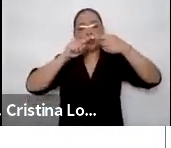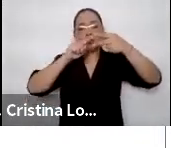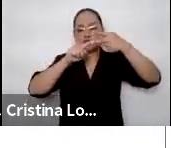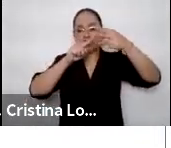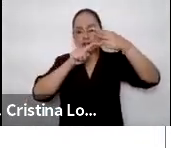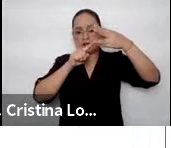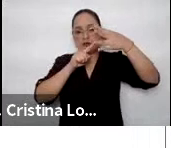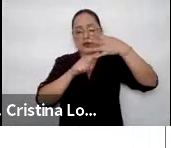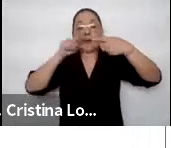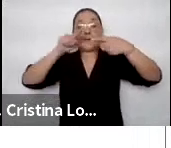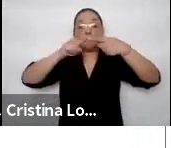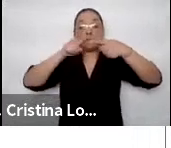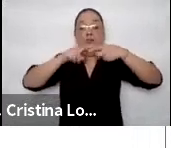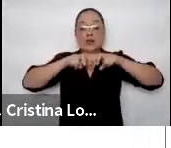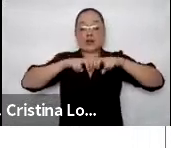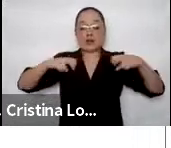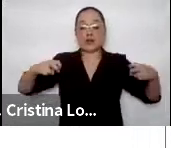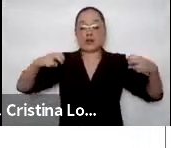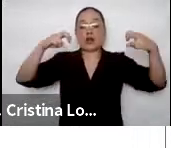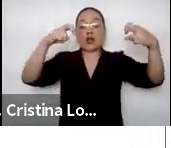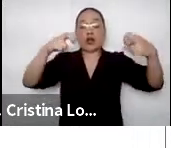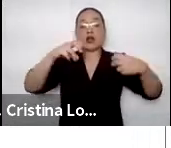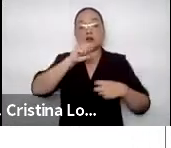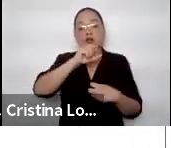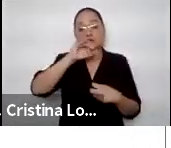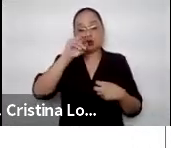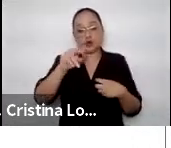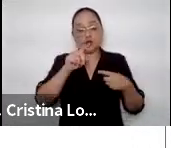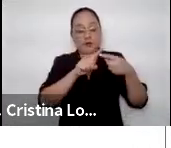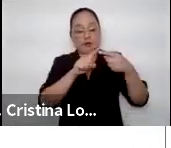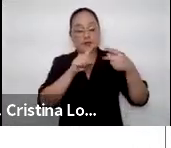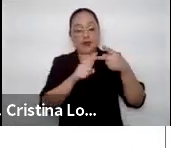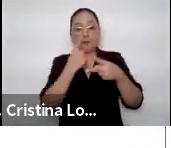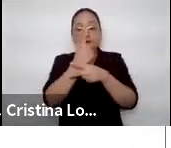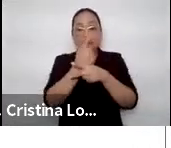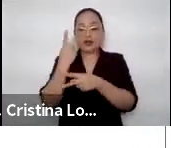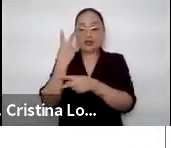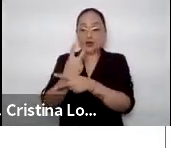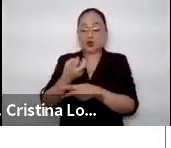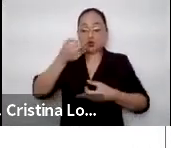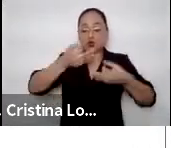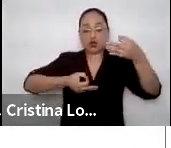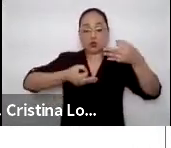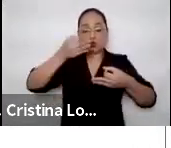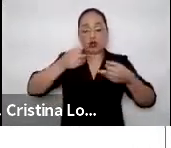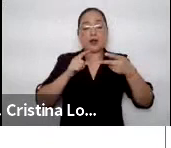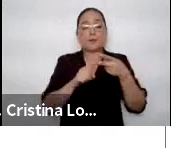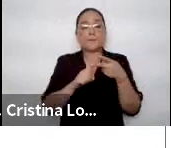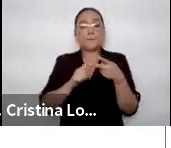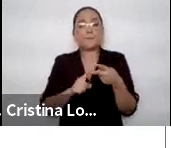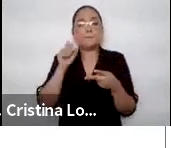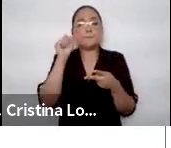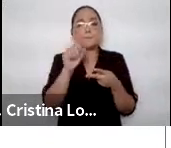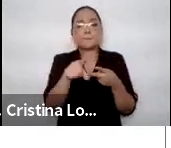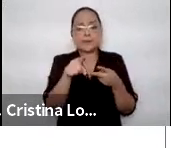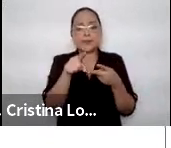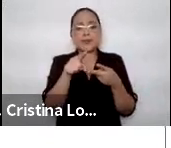son el Pleno y las salas de la Suprema Corte de Justicia de la Nación, así